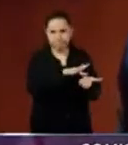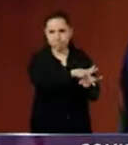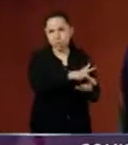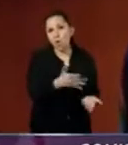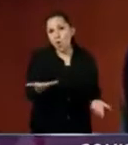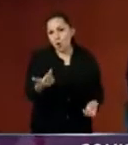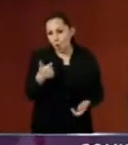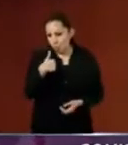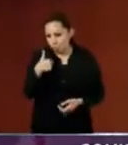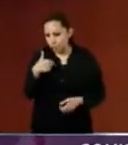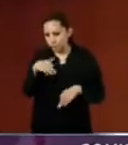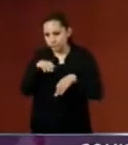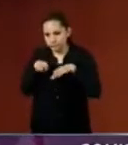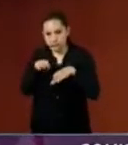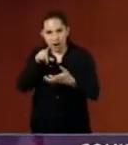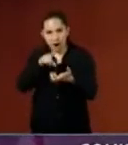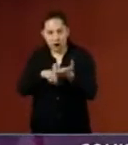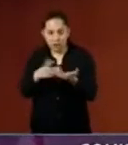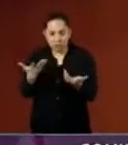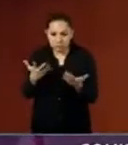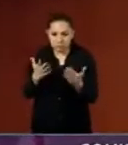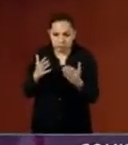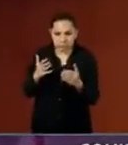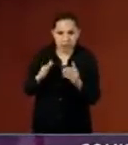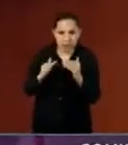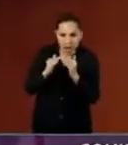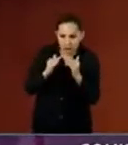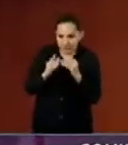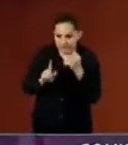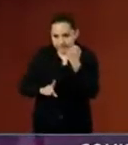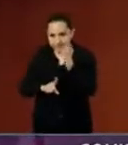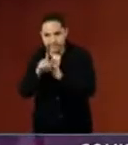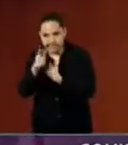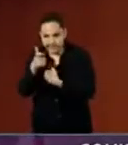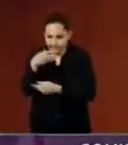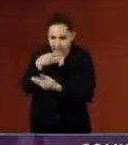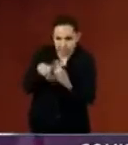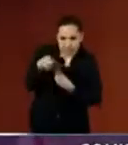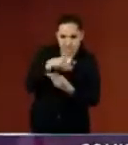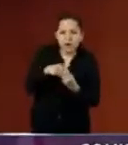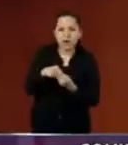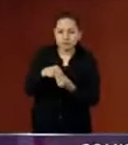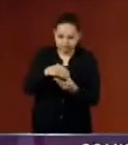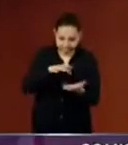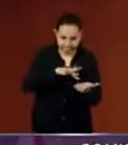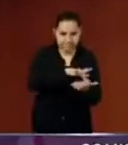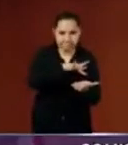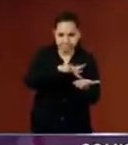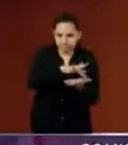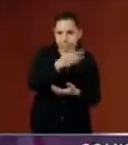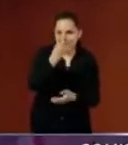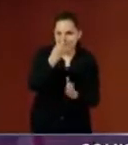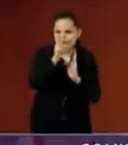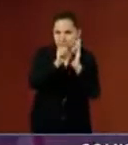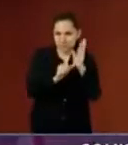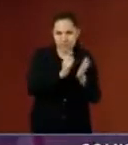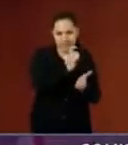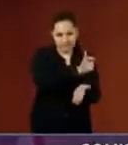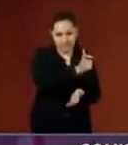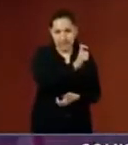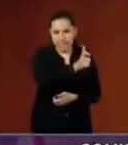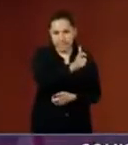o familiares durante una situación de contingencia como la que enfrenta nuestro país en este momento.